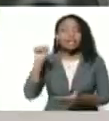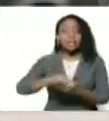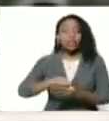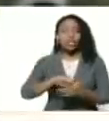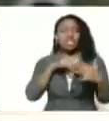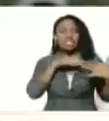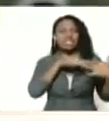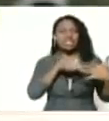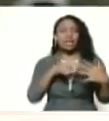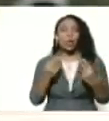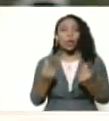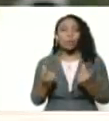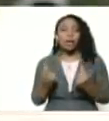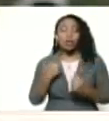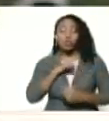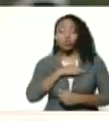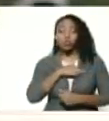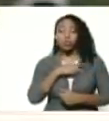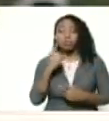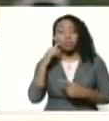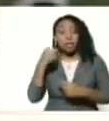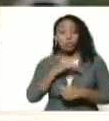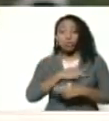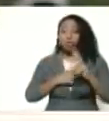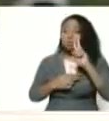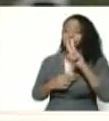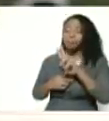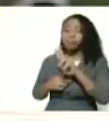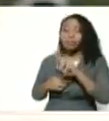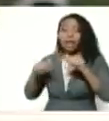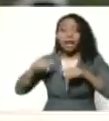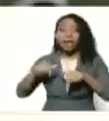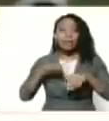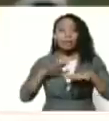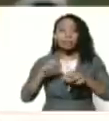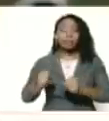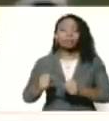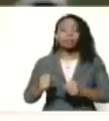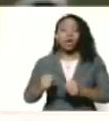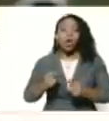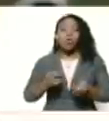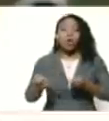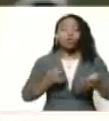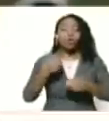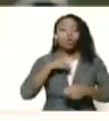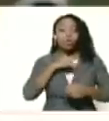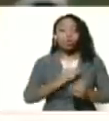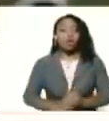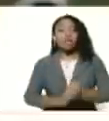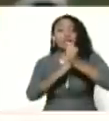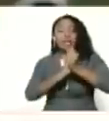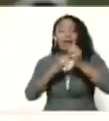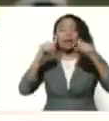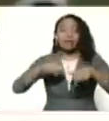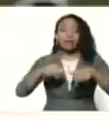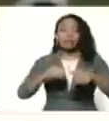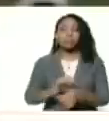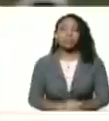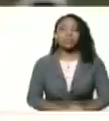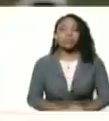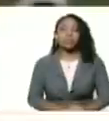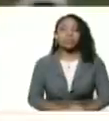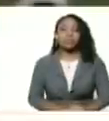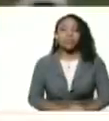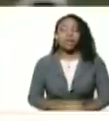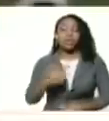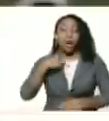económica. Que vamos nosotros, mira, aquí tomando las riendas, tomando las riendas. Ayer